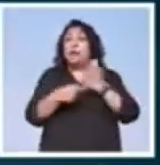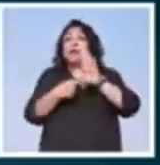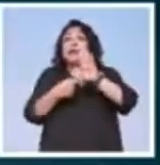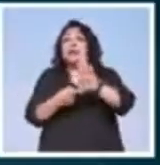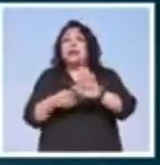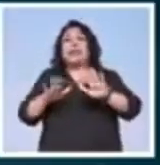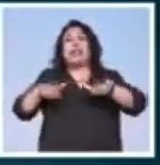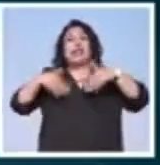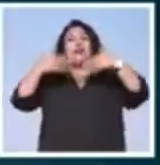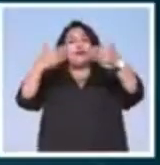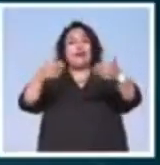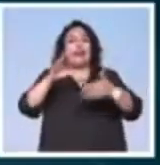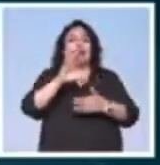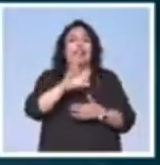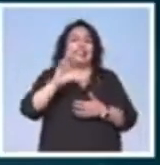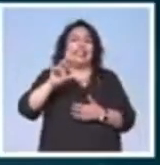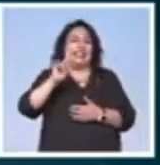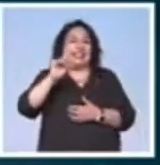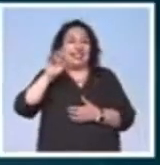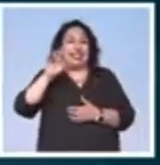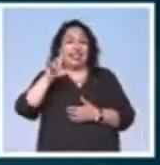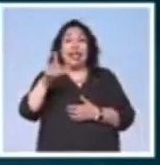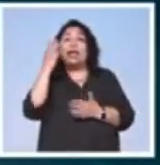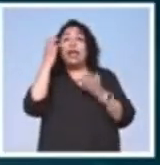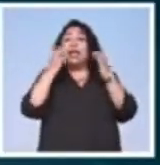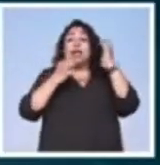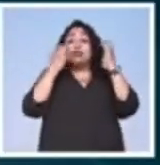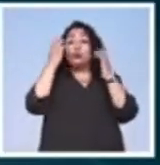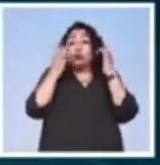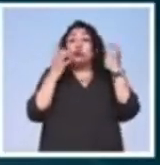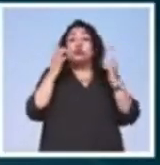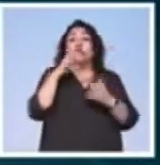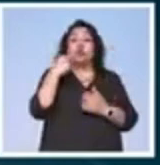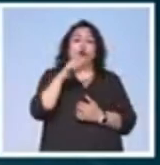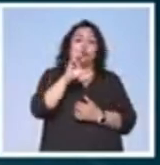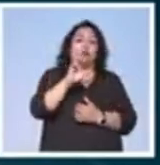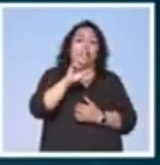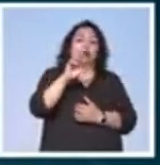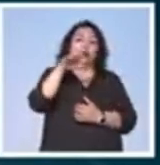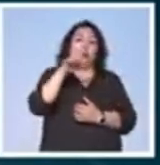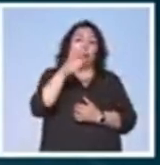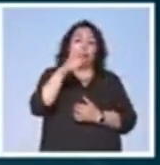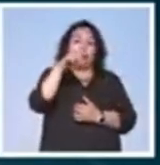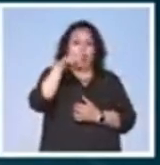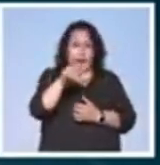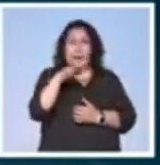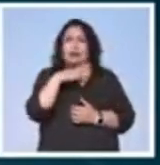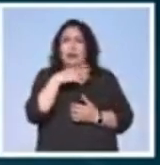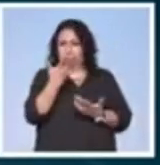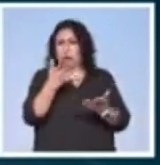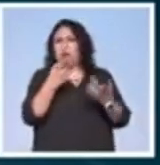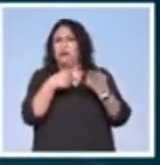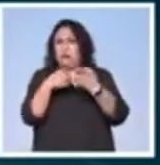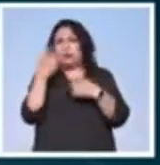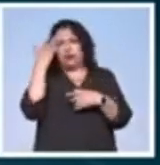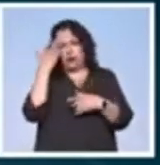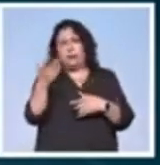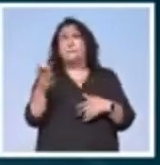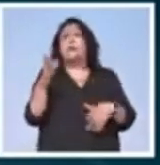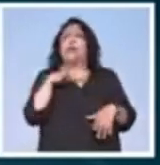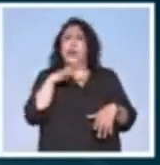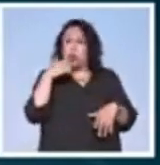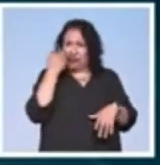la parte exterior del Centro de Cultura Digital la exposición Croma Gamma. Tengo ya varios tiempo queriendo hacer este